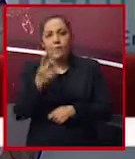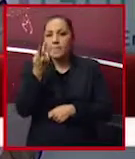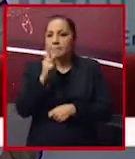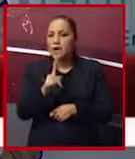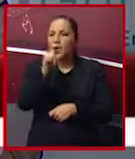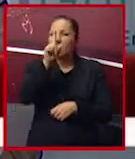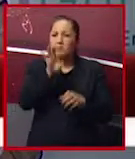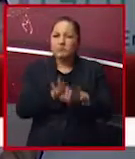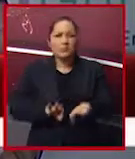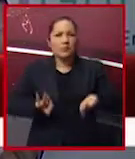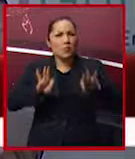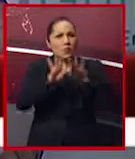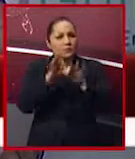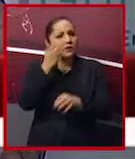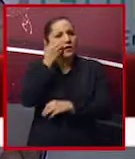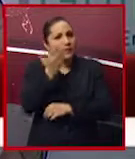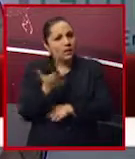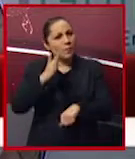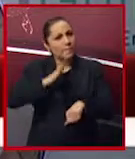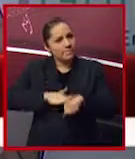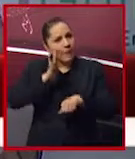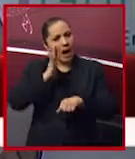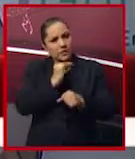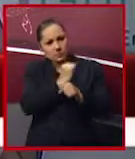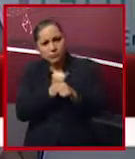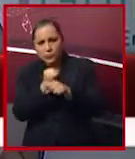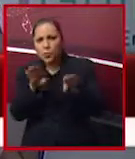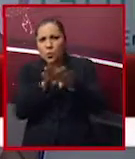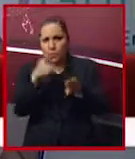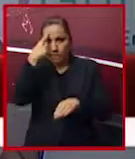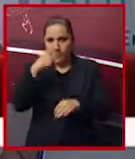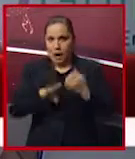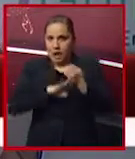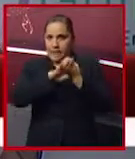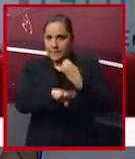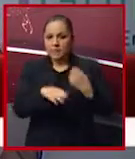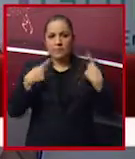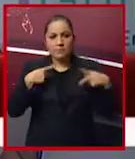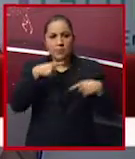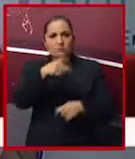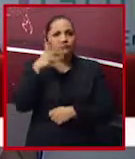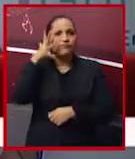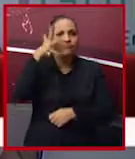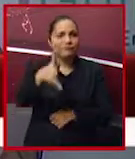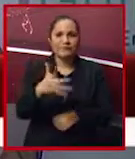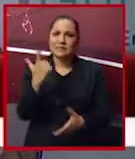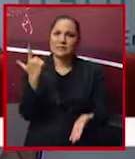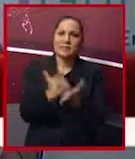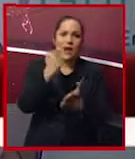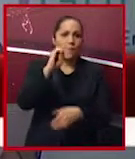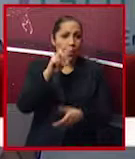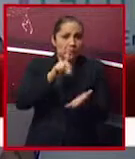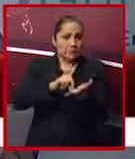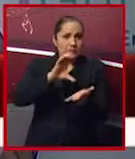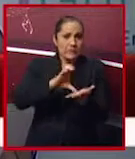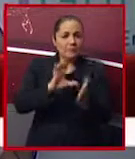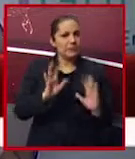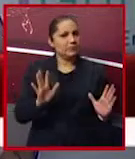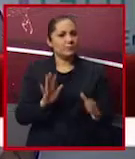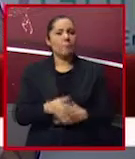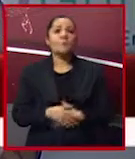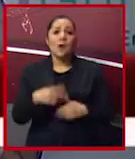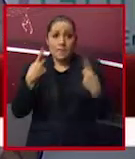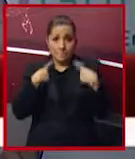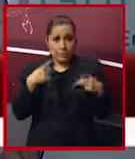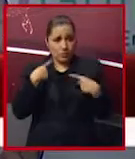nadie más tenga que quedar con secuelas y con una discapacidad. Y mediante la capacitación de voluntarios